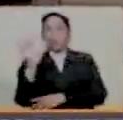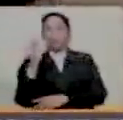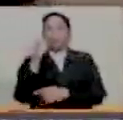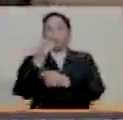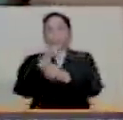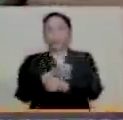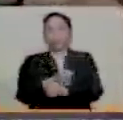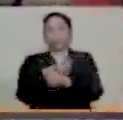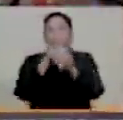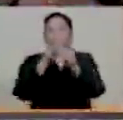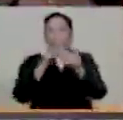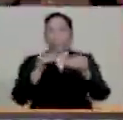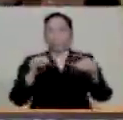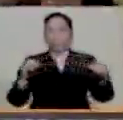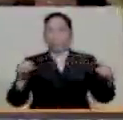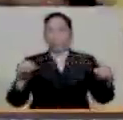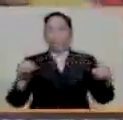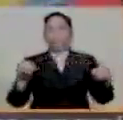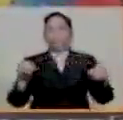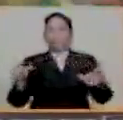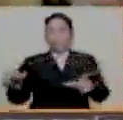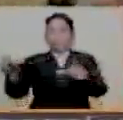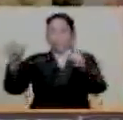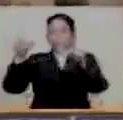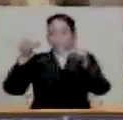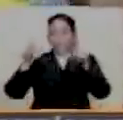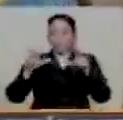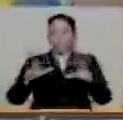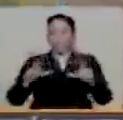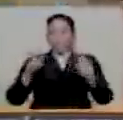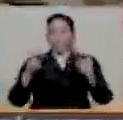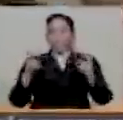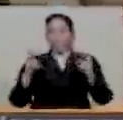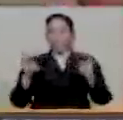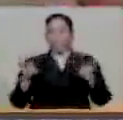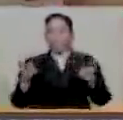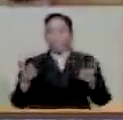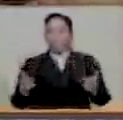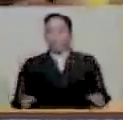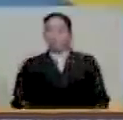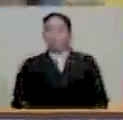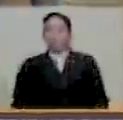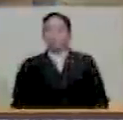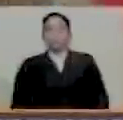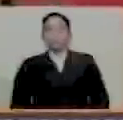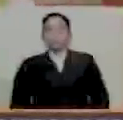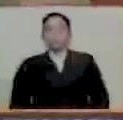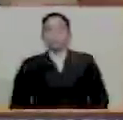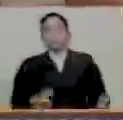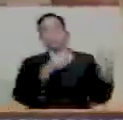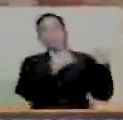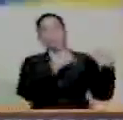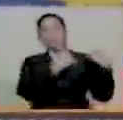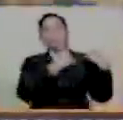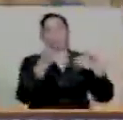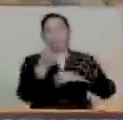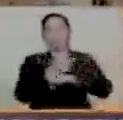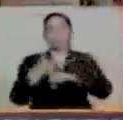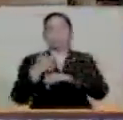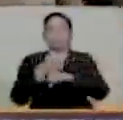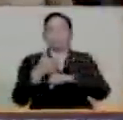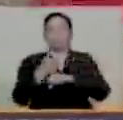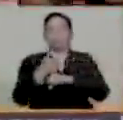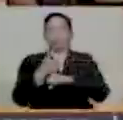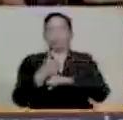que estarán recibiendo parte de los reconocimientos por parte de las autoridades gubernamentales. Y es